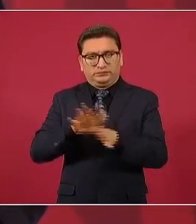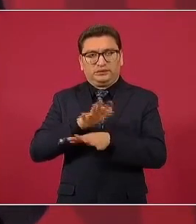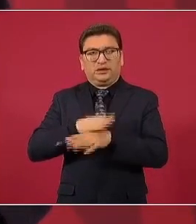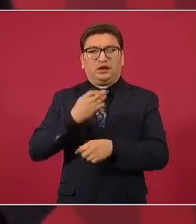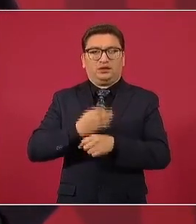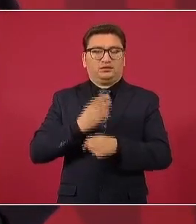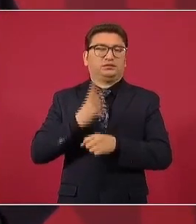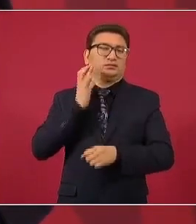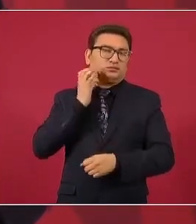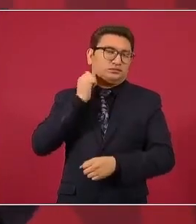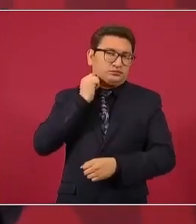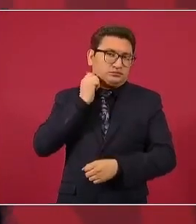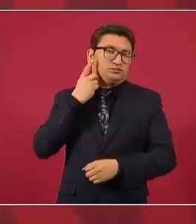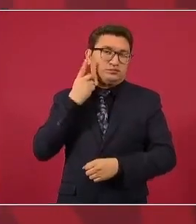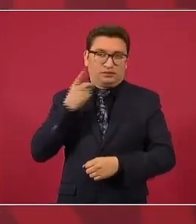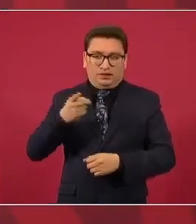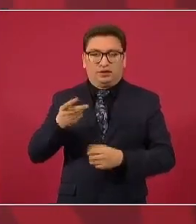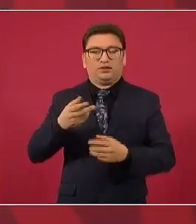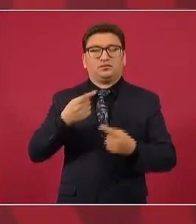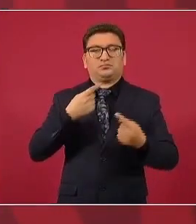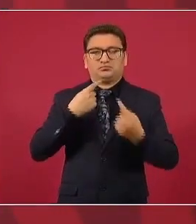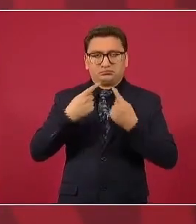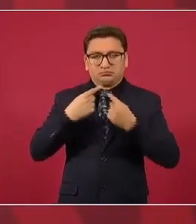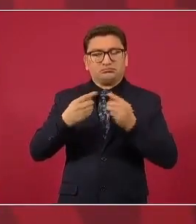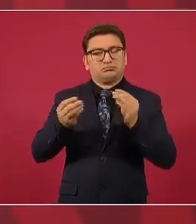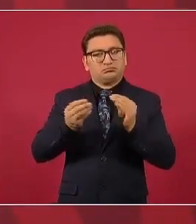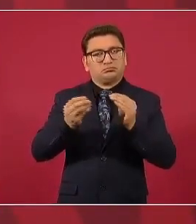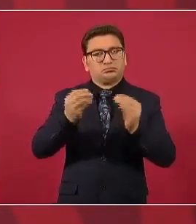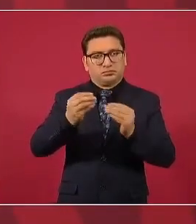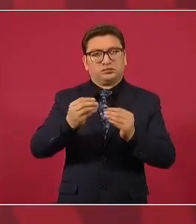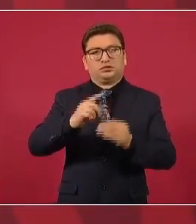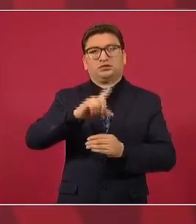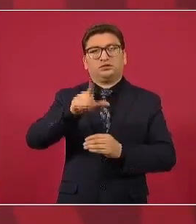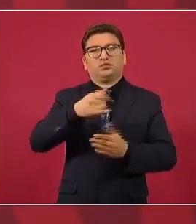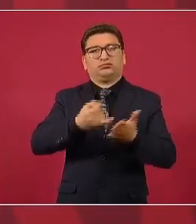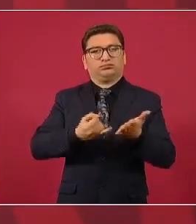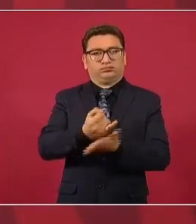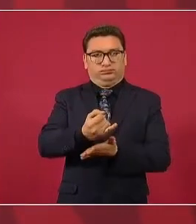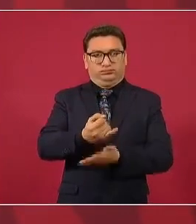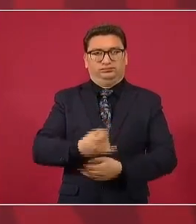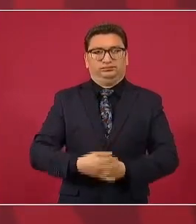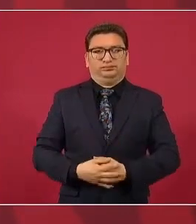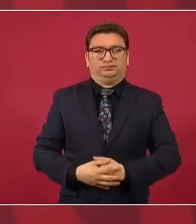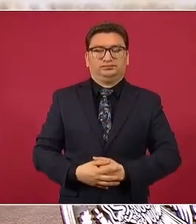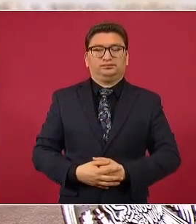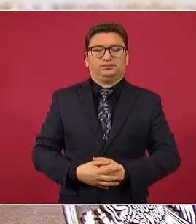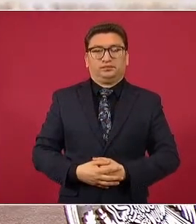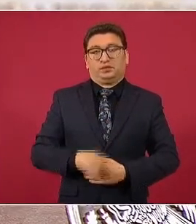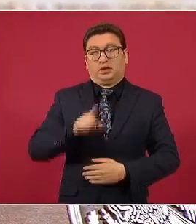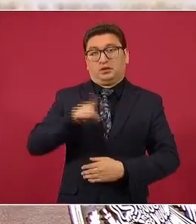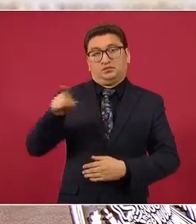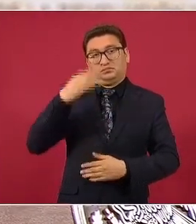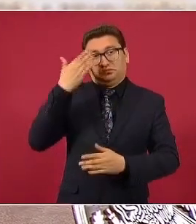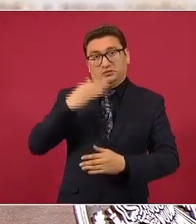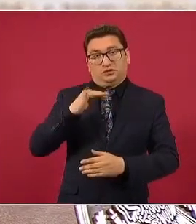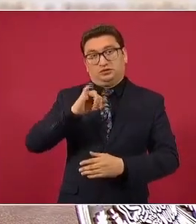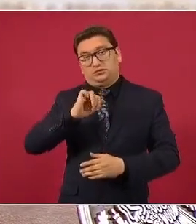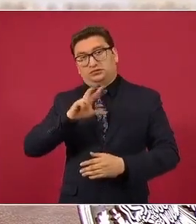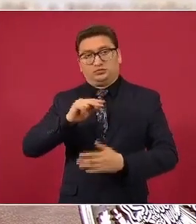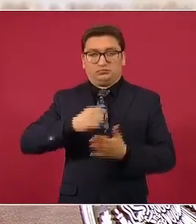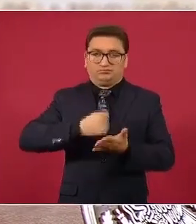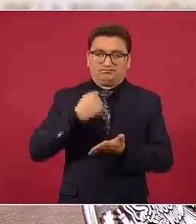Congreso y que los legisladores van a decidir en su momento si se aprueba o no.